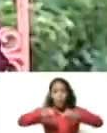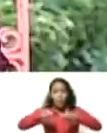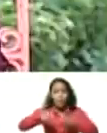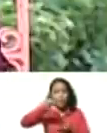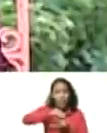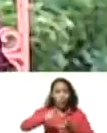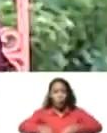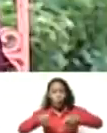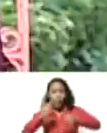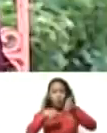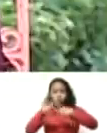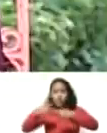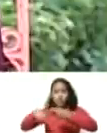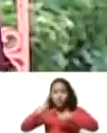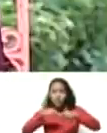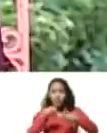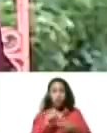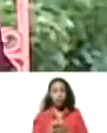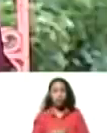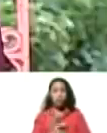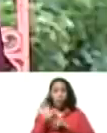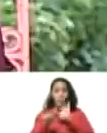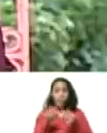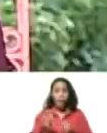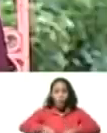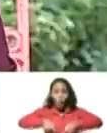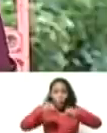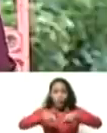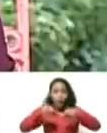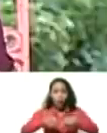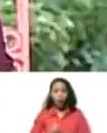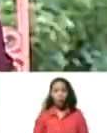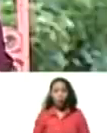centros comerciales, en los mercados,